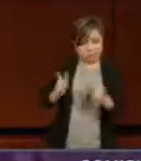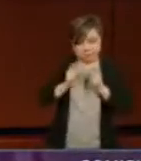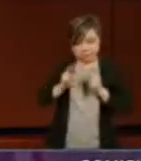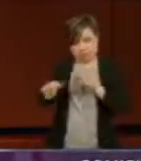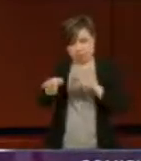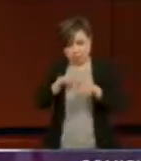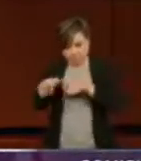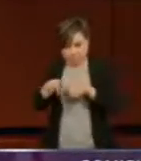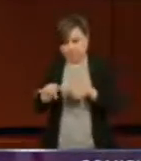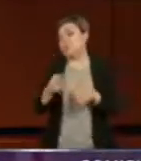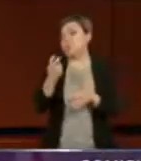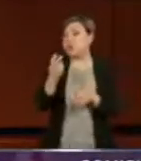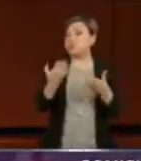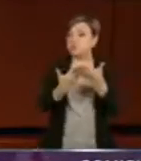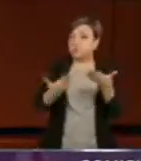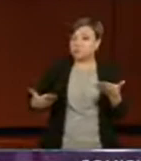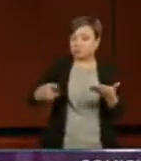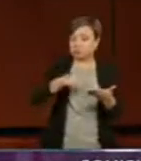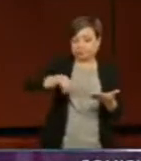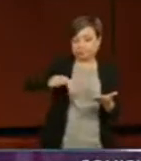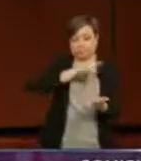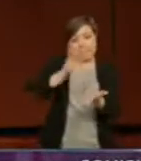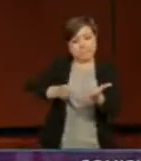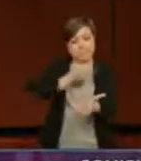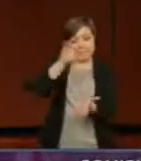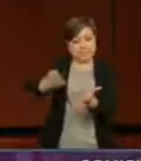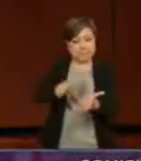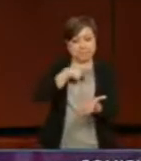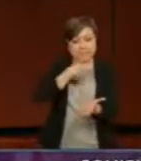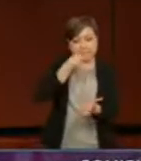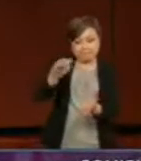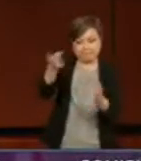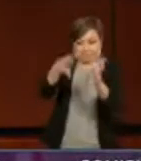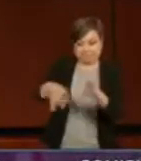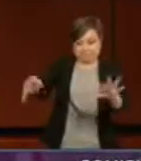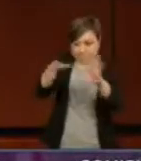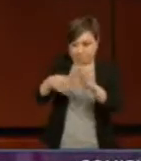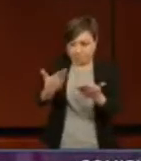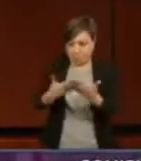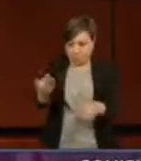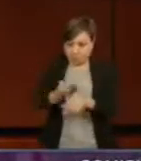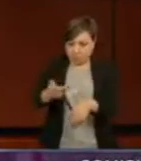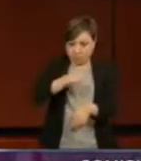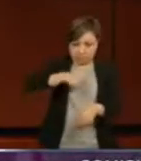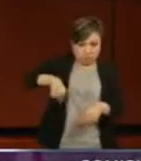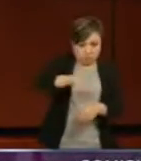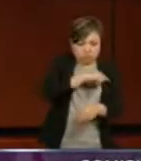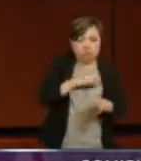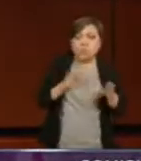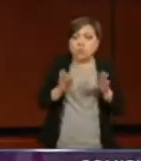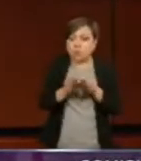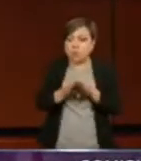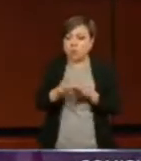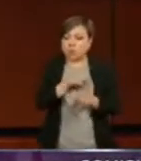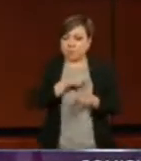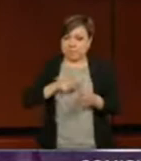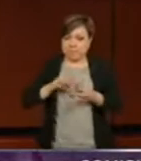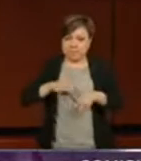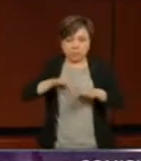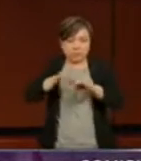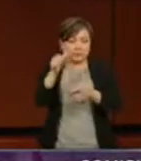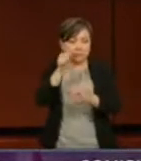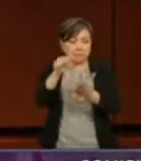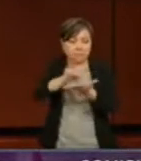hemos insistido que para garantizar claridad y legalidad en nuestro actuar, debemos observar de manera permanente la